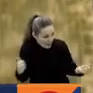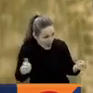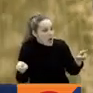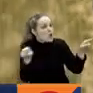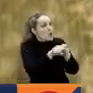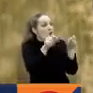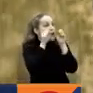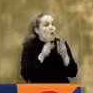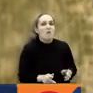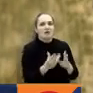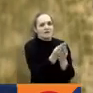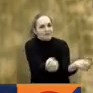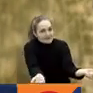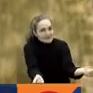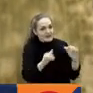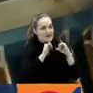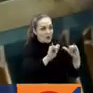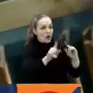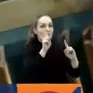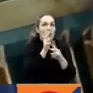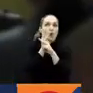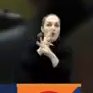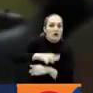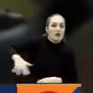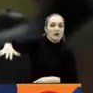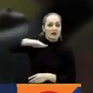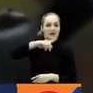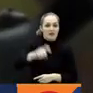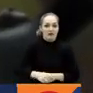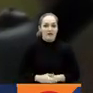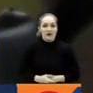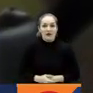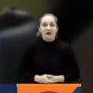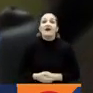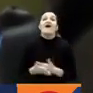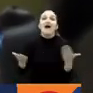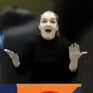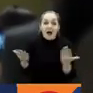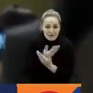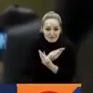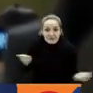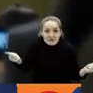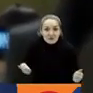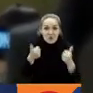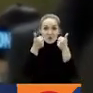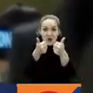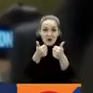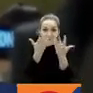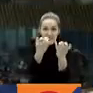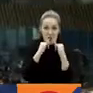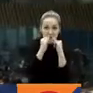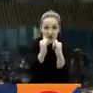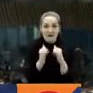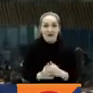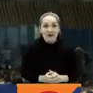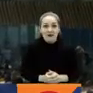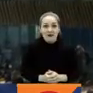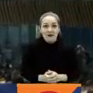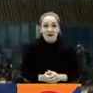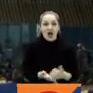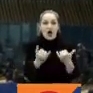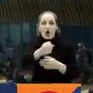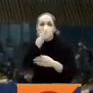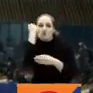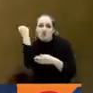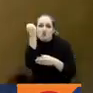vamos debido al descuido con el planeta. Extinguirse no es nada bueno. ¿Y provocar tu